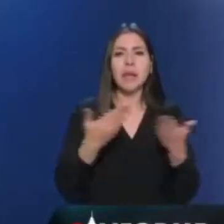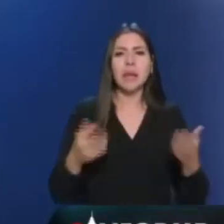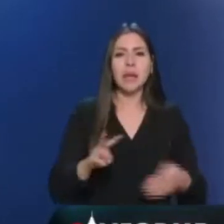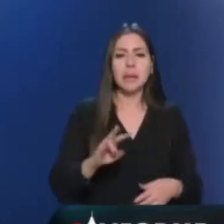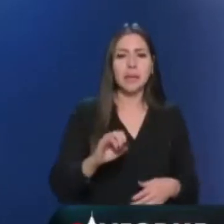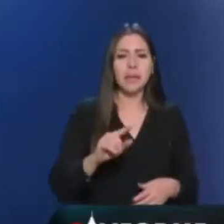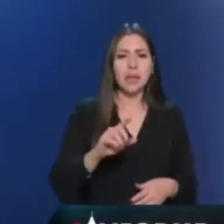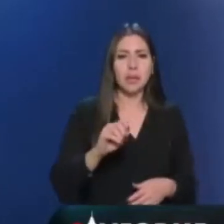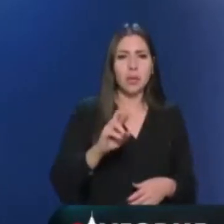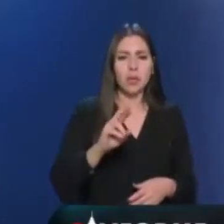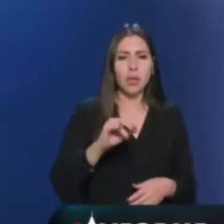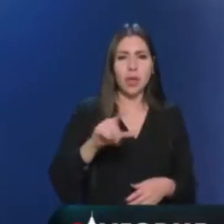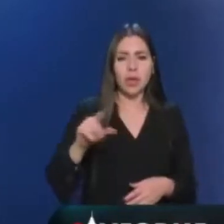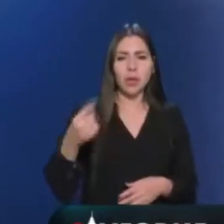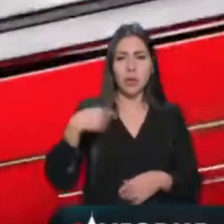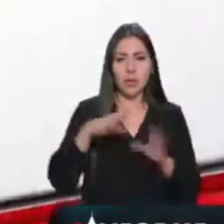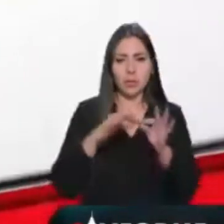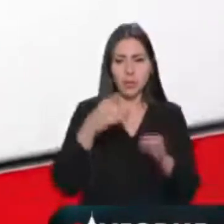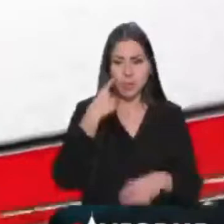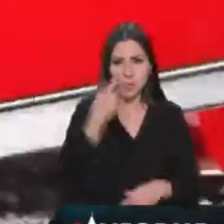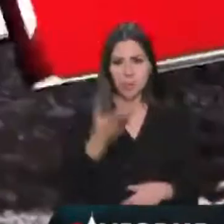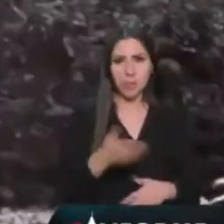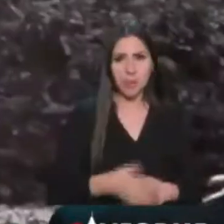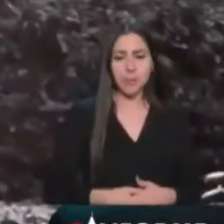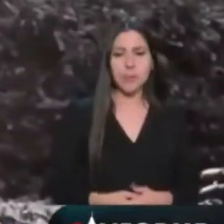Víctor Ronquillo. Vea usted.